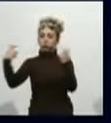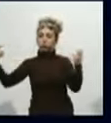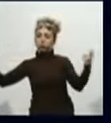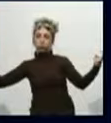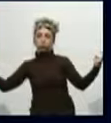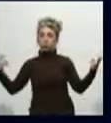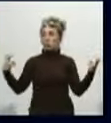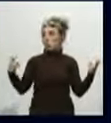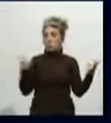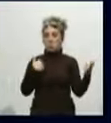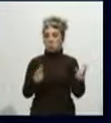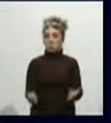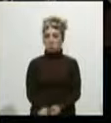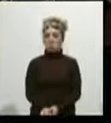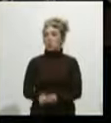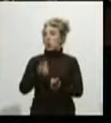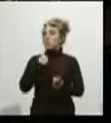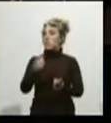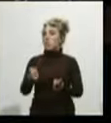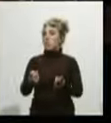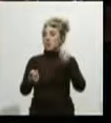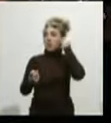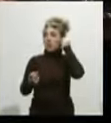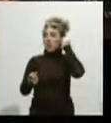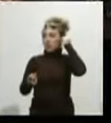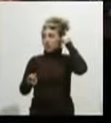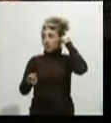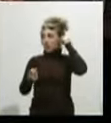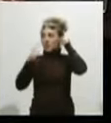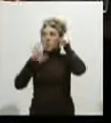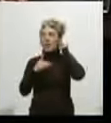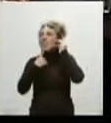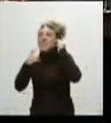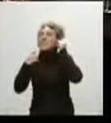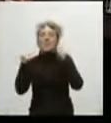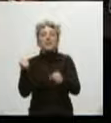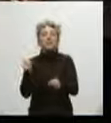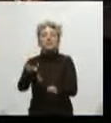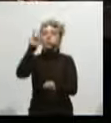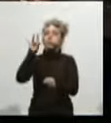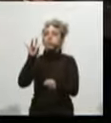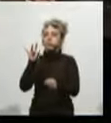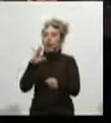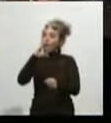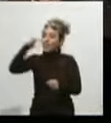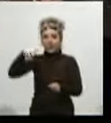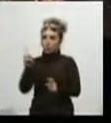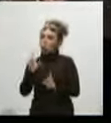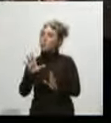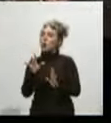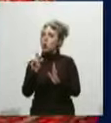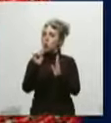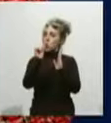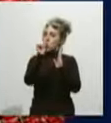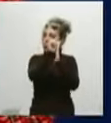mucha ganas. Difícil, ¿verdad? Veo caras, vamos, de tener calculadora, porque a mí me da que esto ha sido no como los centímetros, pero sí con décimas, porque